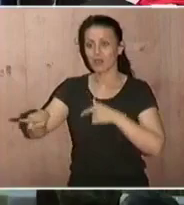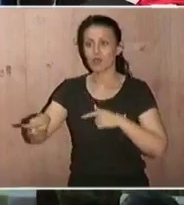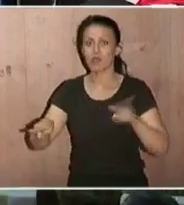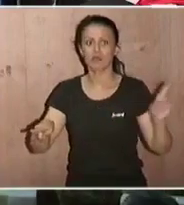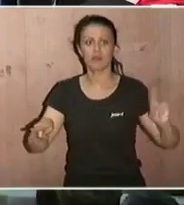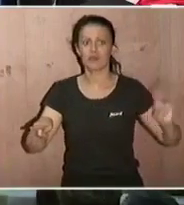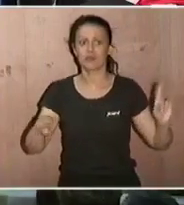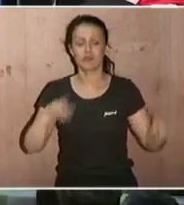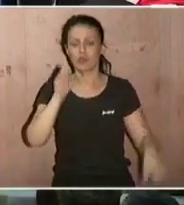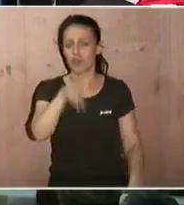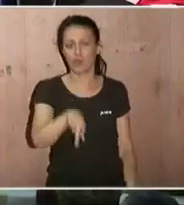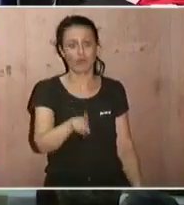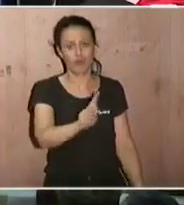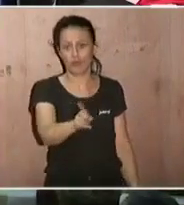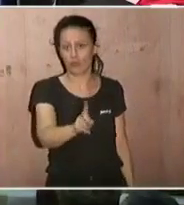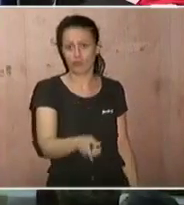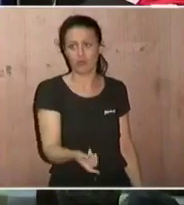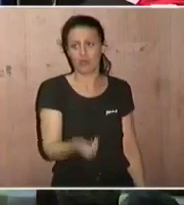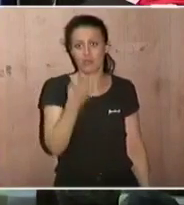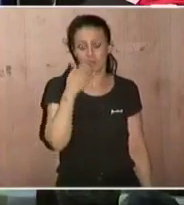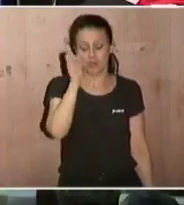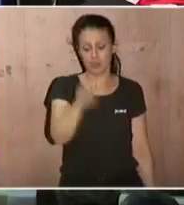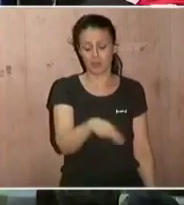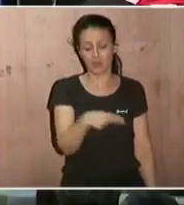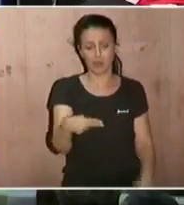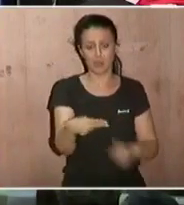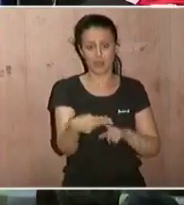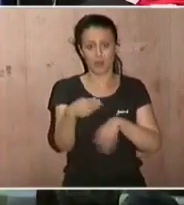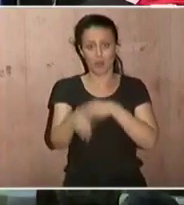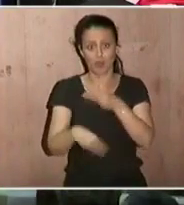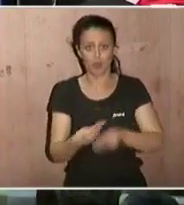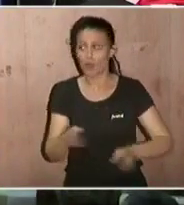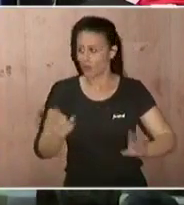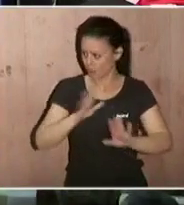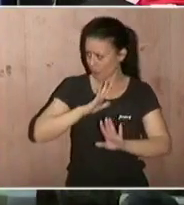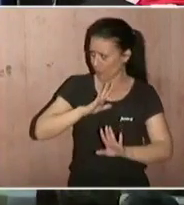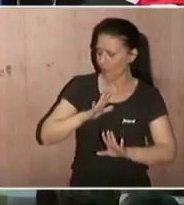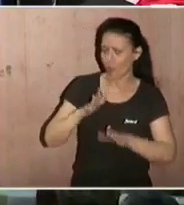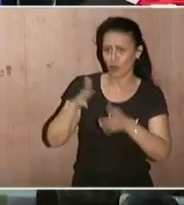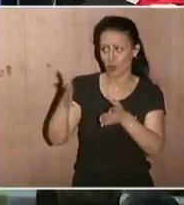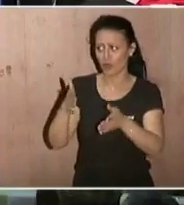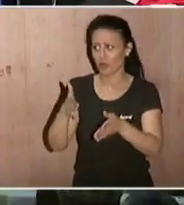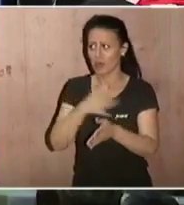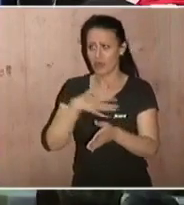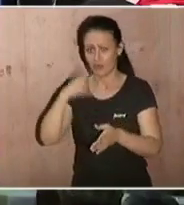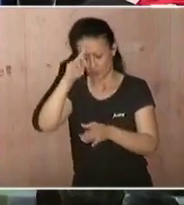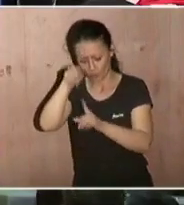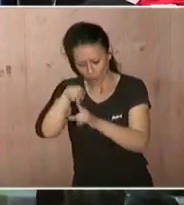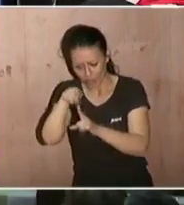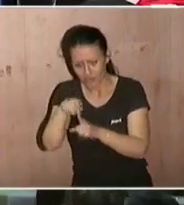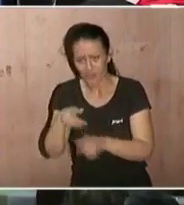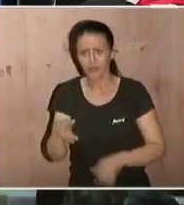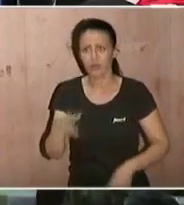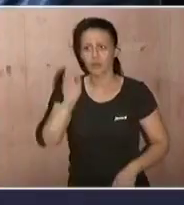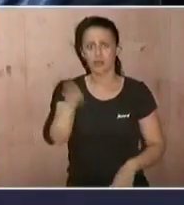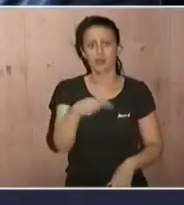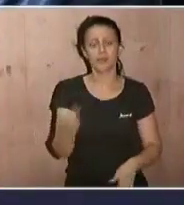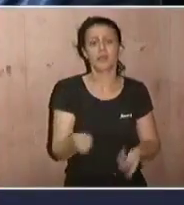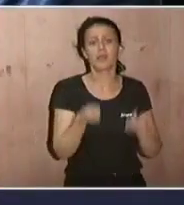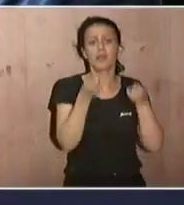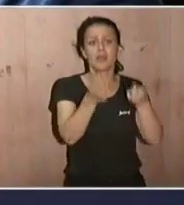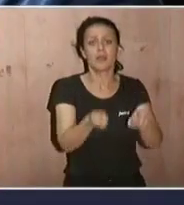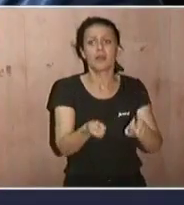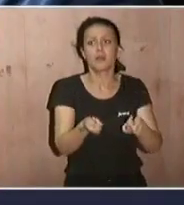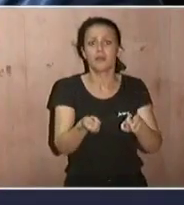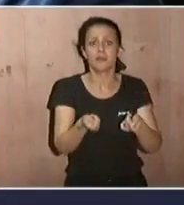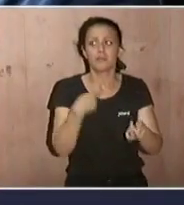voy a dar la razón si queréis que os haga el dictamen. Si no, no, por favor, Fernando, queremos algo objetivo. Les mandé el dictamen y menos